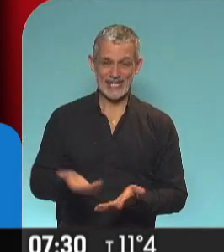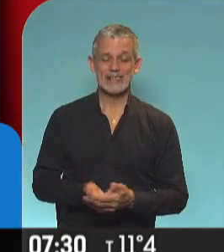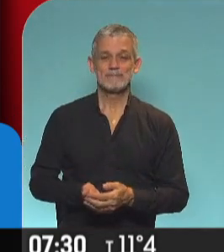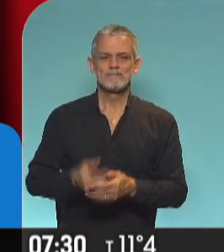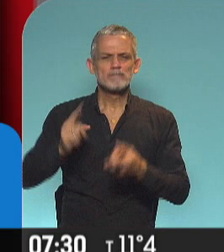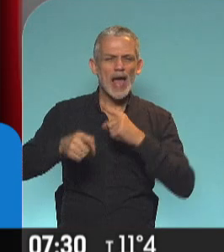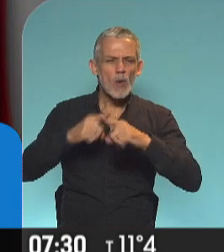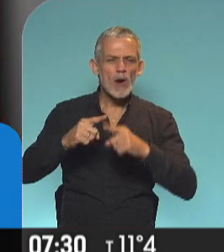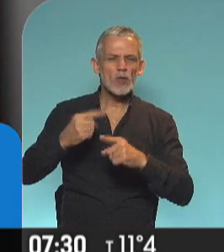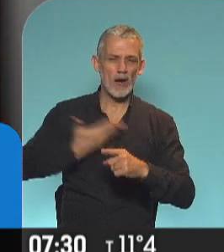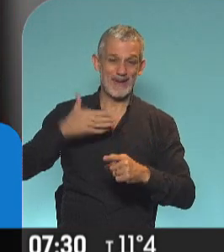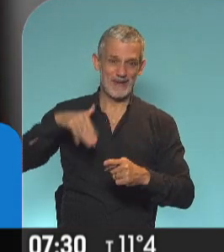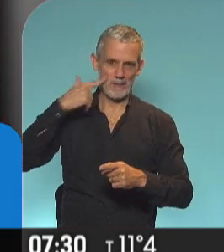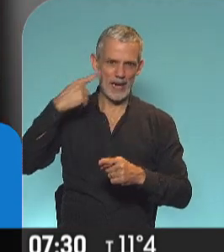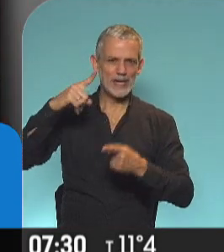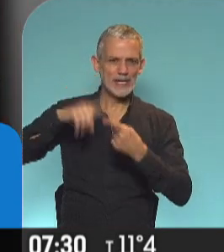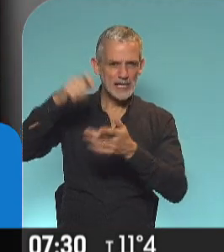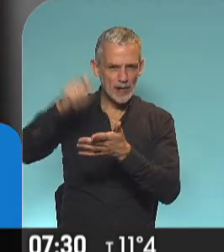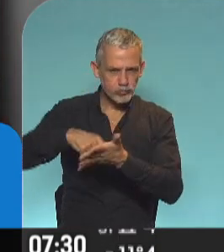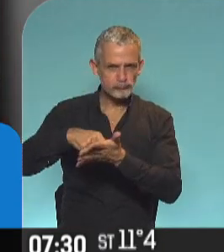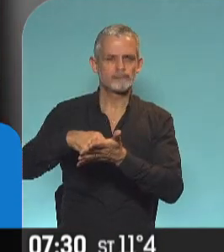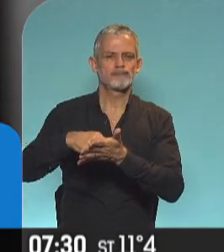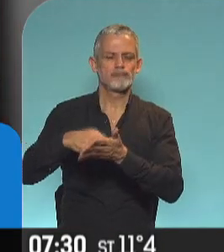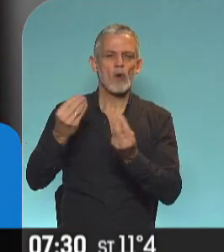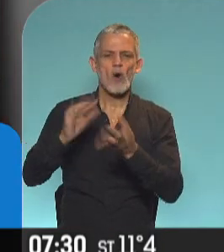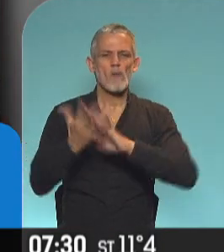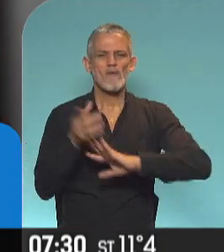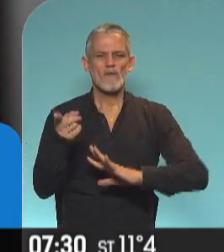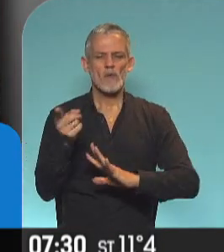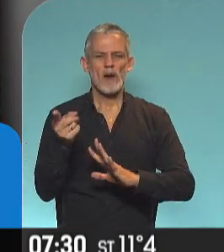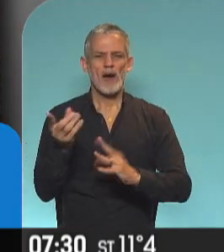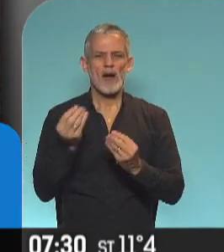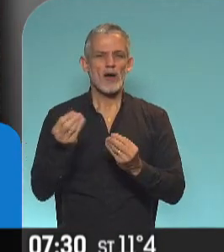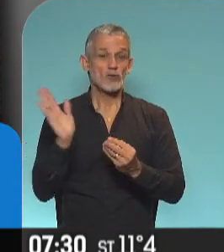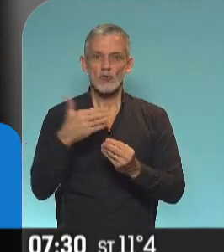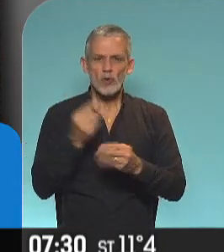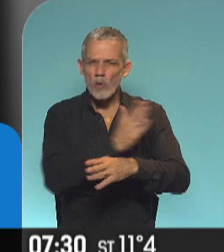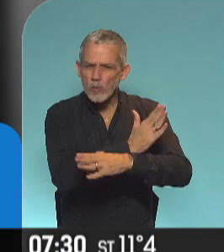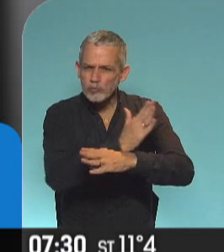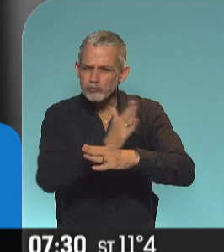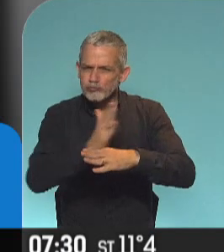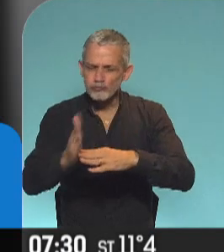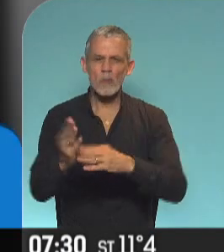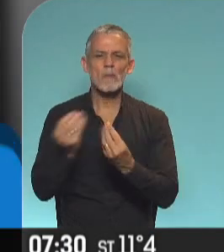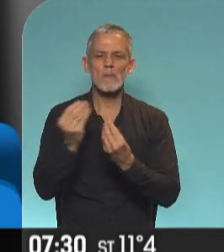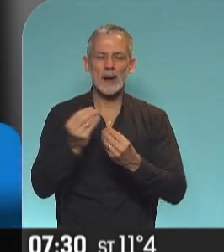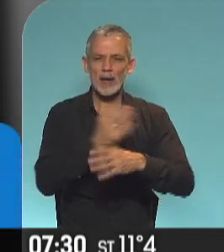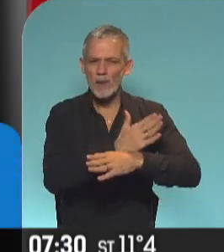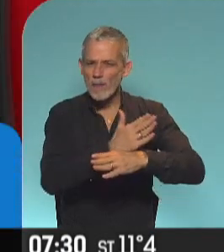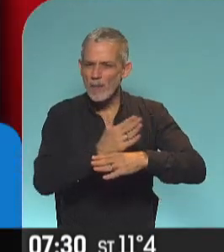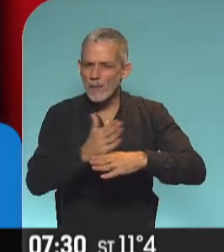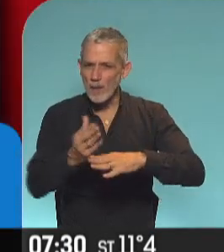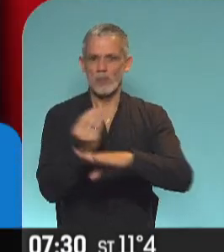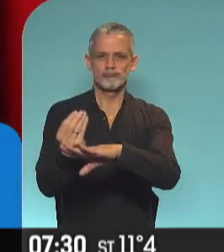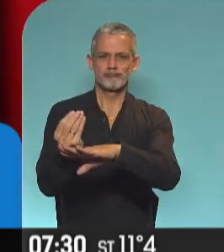el acuerdo con el Fondo Monetario Internacional, cómo fue precisamente todo el recorrido para que finalmente fuera